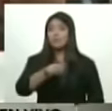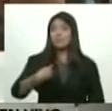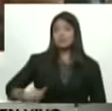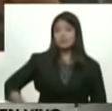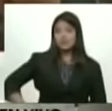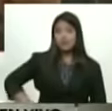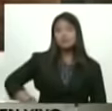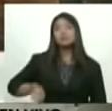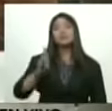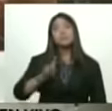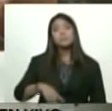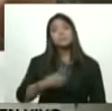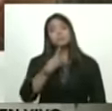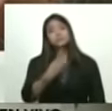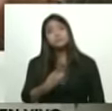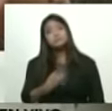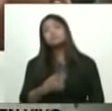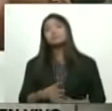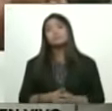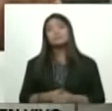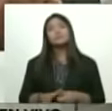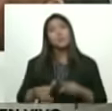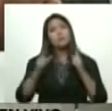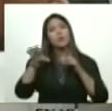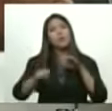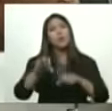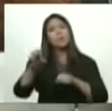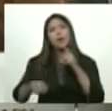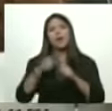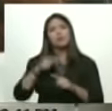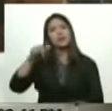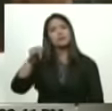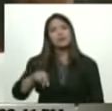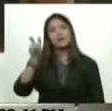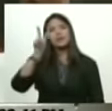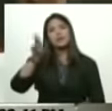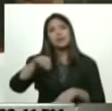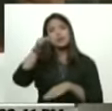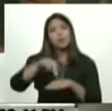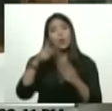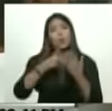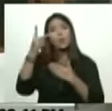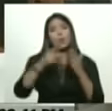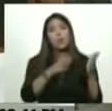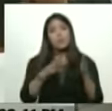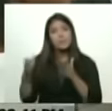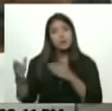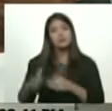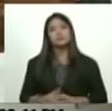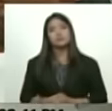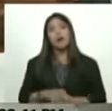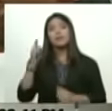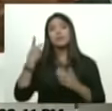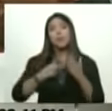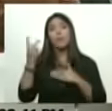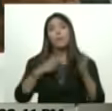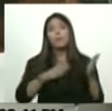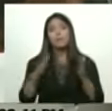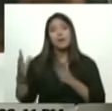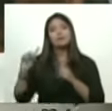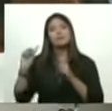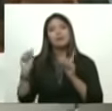República también hacía referencia al acceso a las materias primas nacional con un plan de materias primas y un plan de sustitución